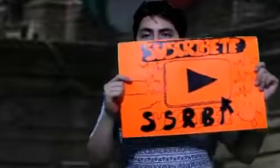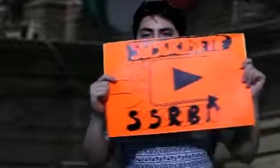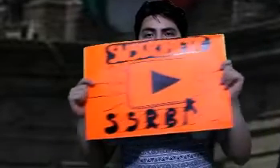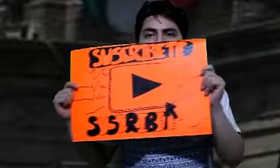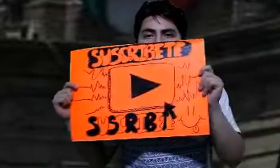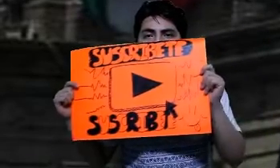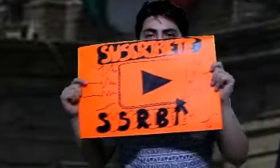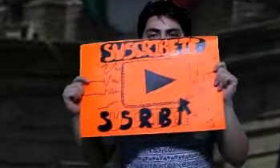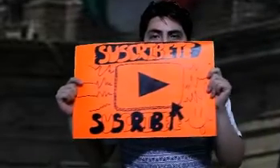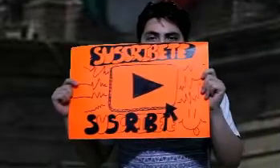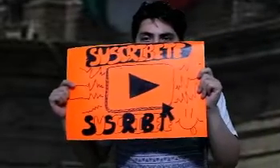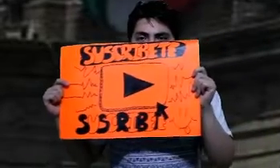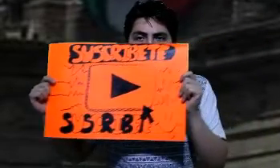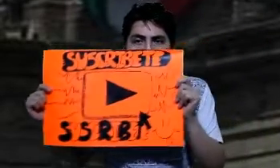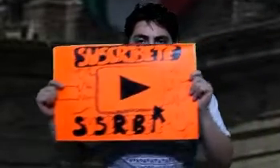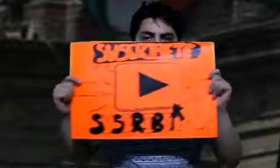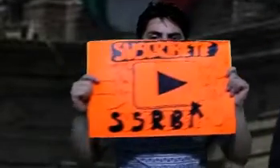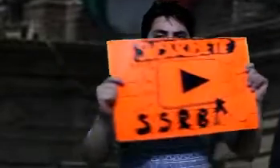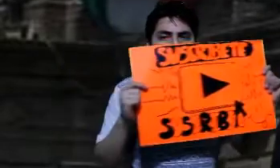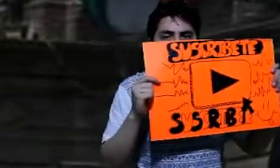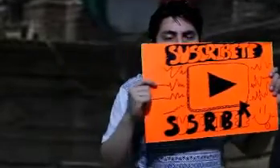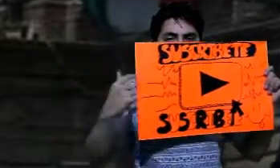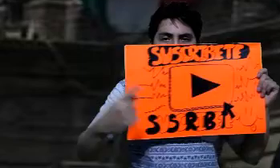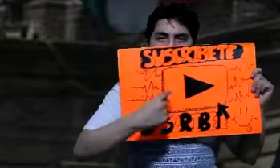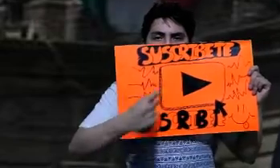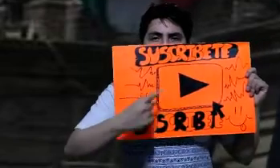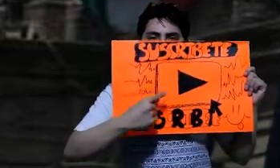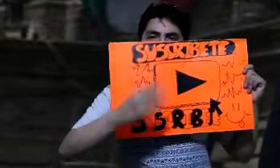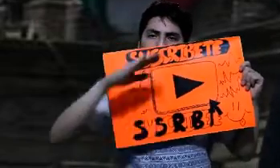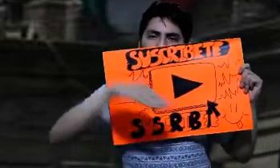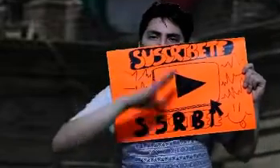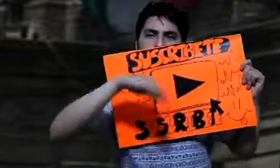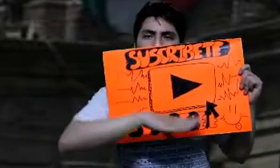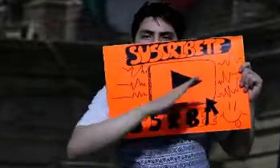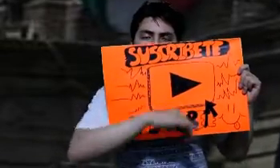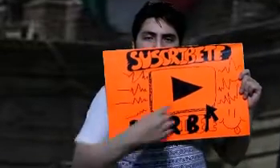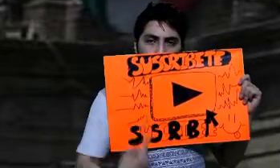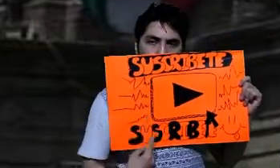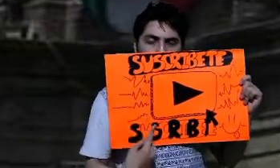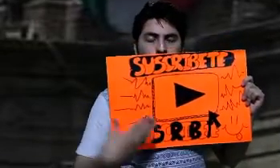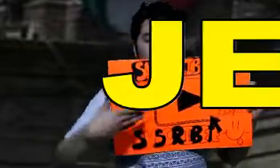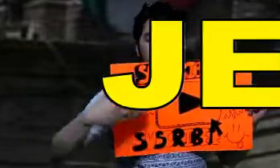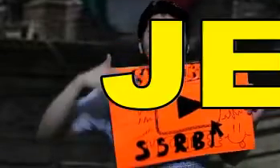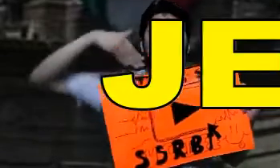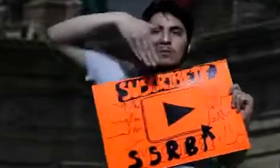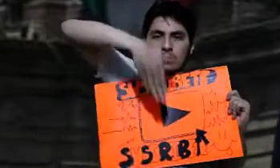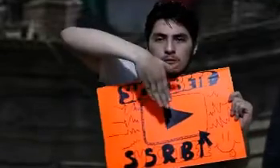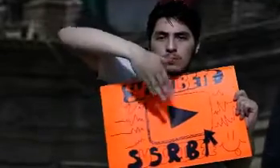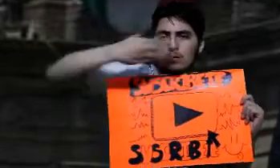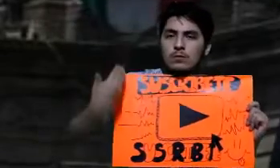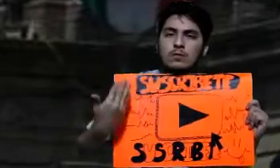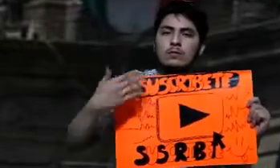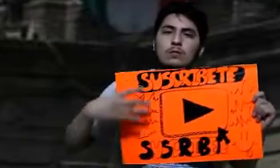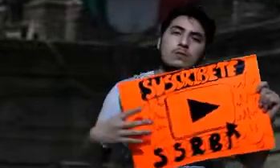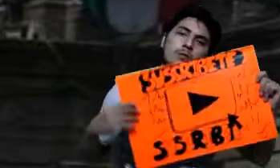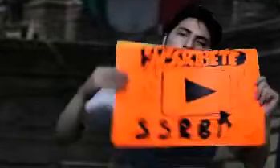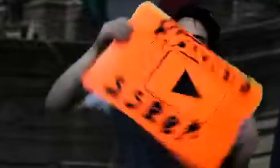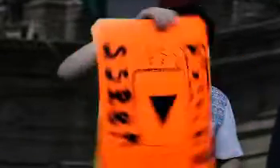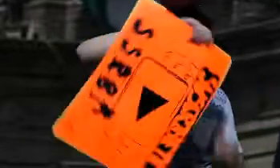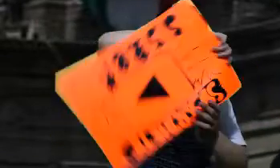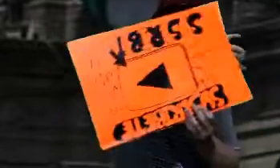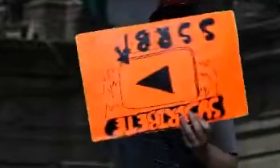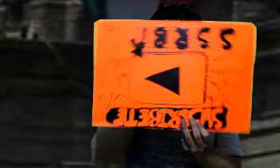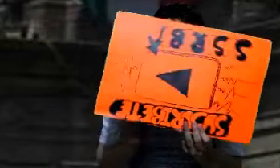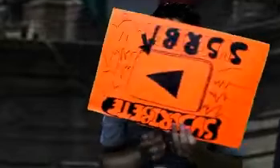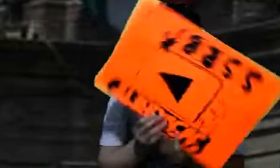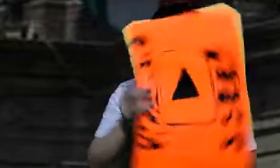un buen cocol, vamos a hablar sobre la seguridad. Hoy, la seguridad va a estar muy arraigada.